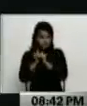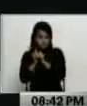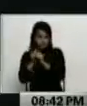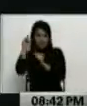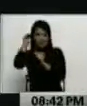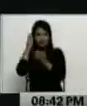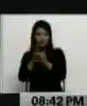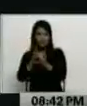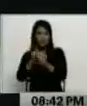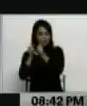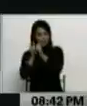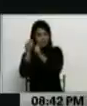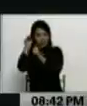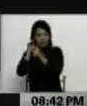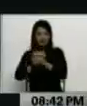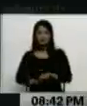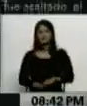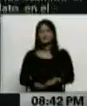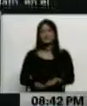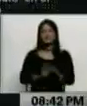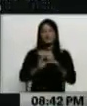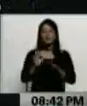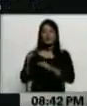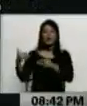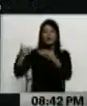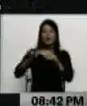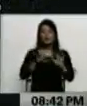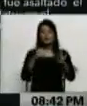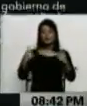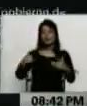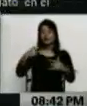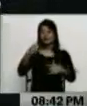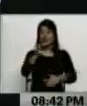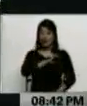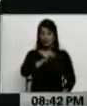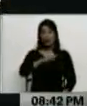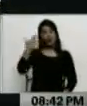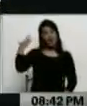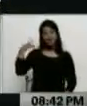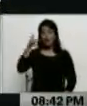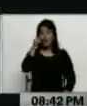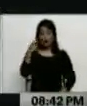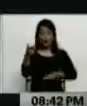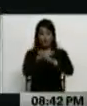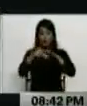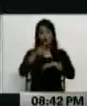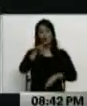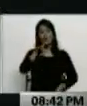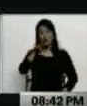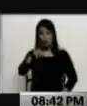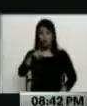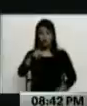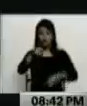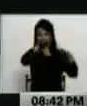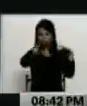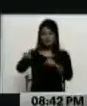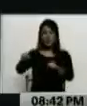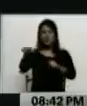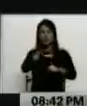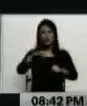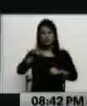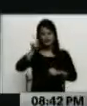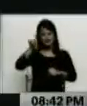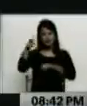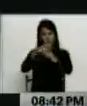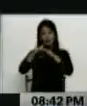Pues el 16 de enero de 1965 hace 52 años durante el gobierno de Raúl leoni fue asaltado el